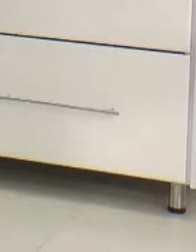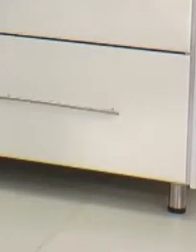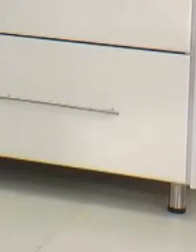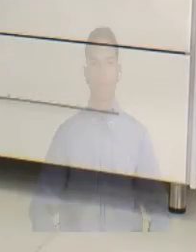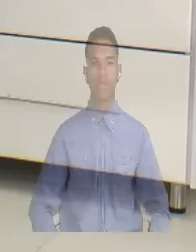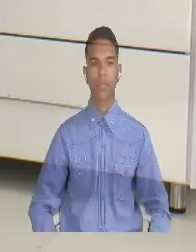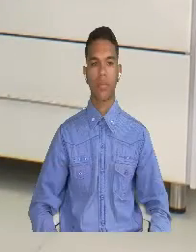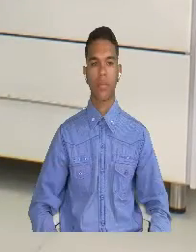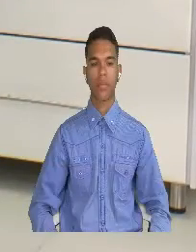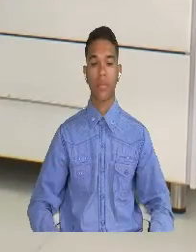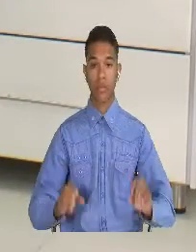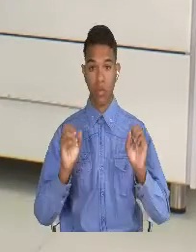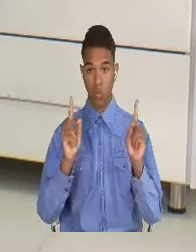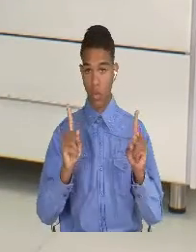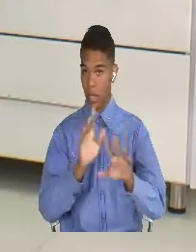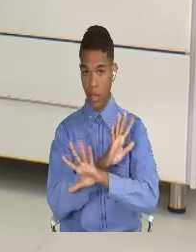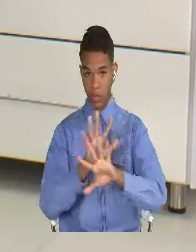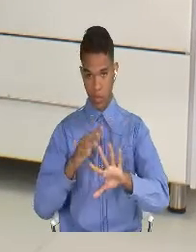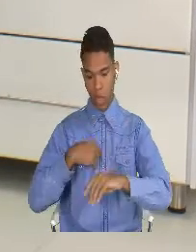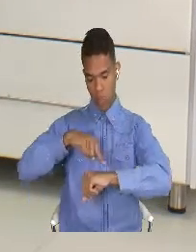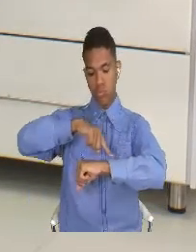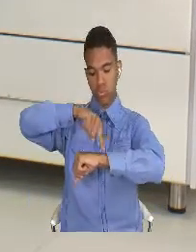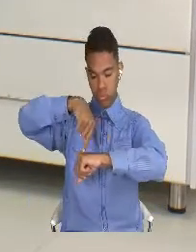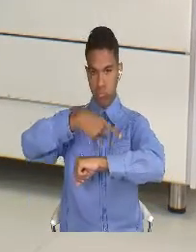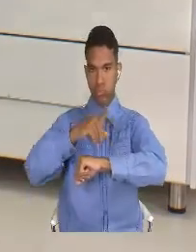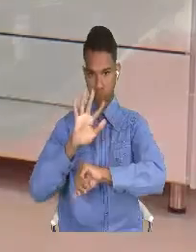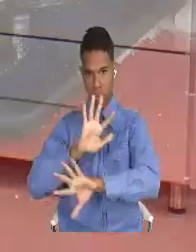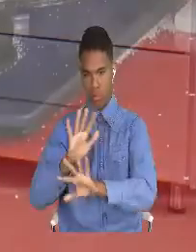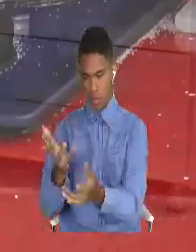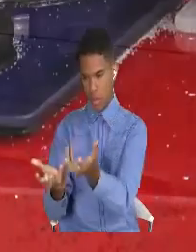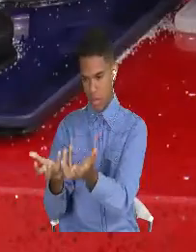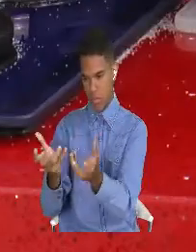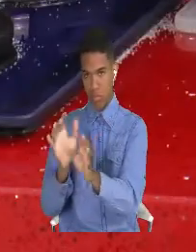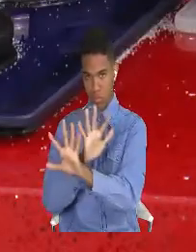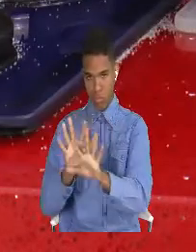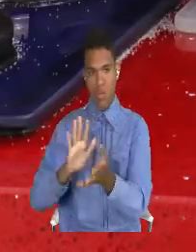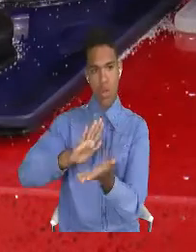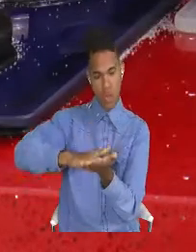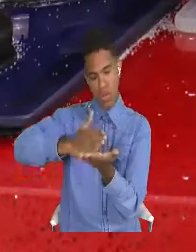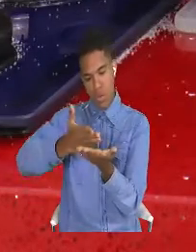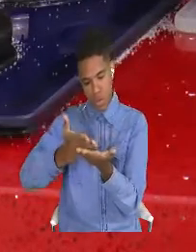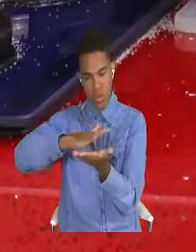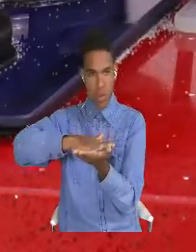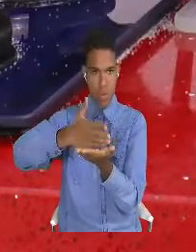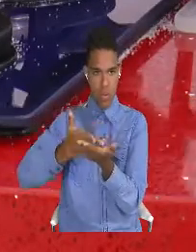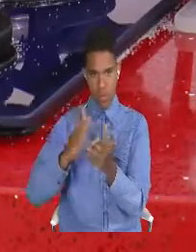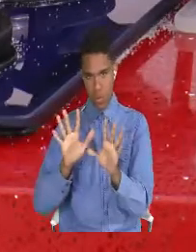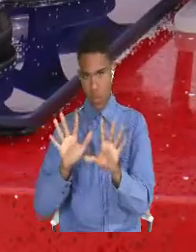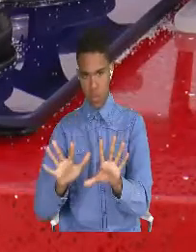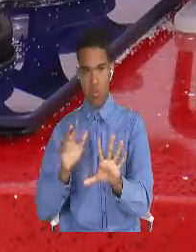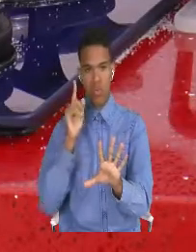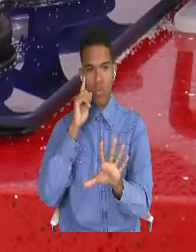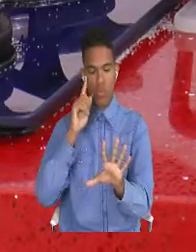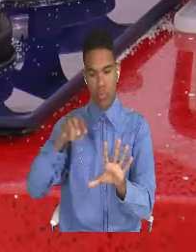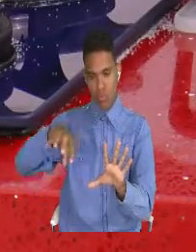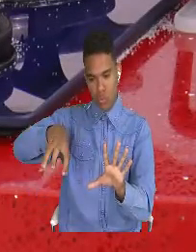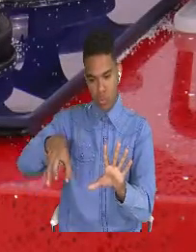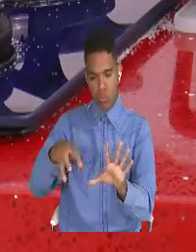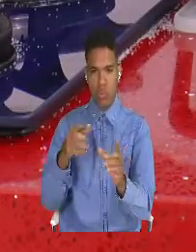Ya teniendo ya un poco adelantada nuestra receta, ¿sí? Ya tenemos nuestro salmón un poco adelantado. Voy a bajarle un poquitico más de